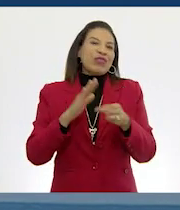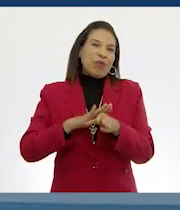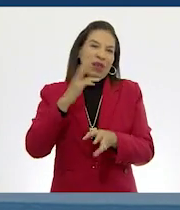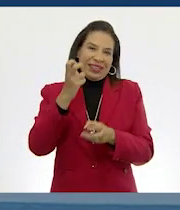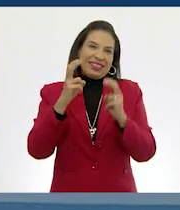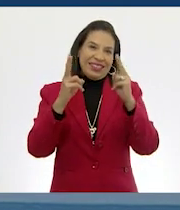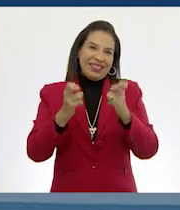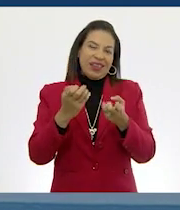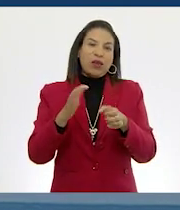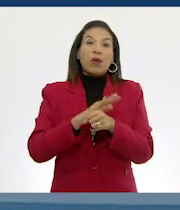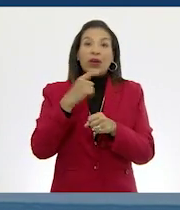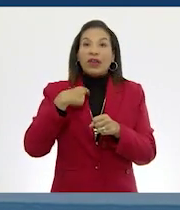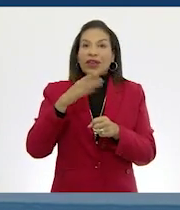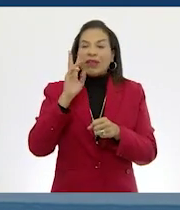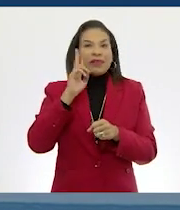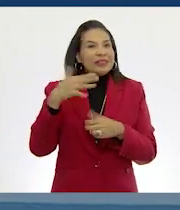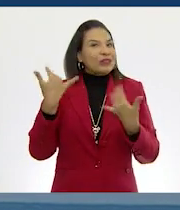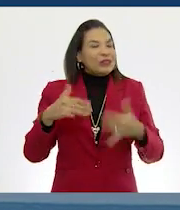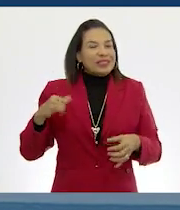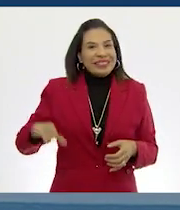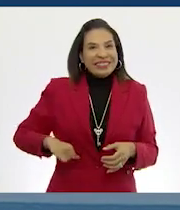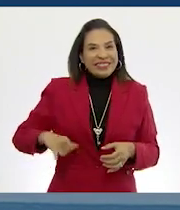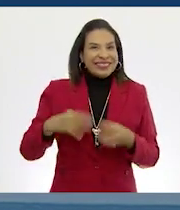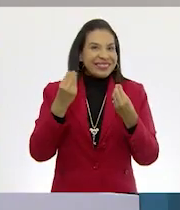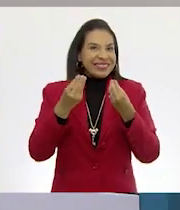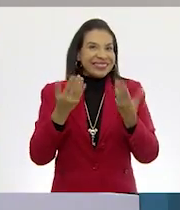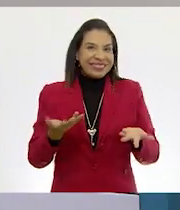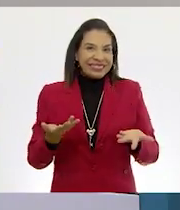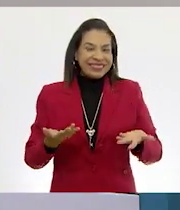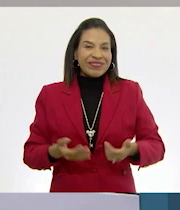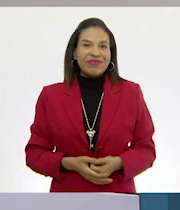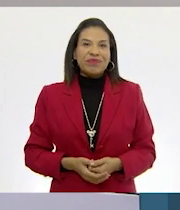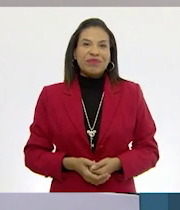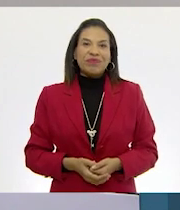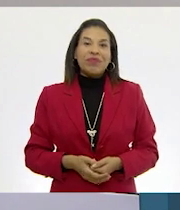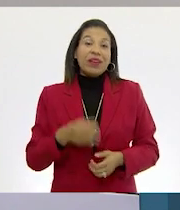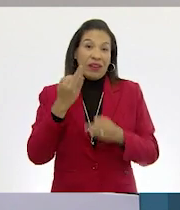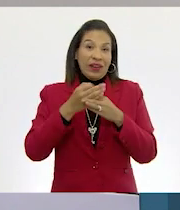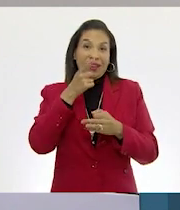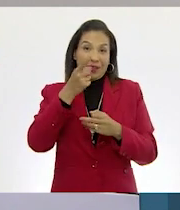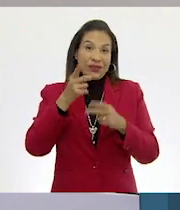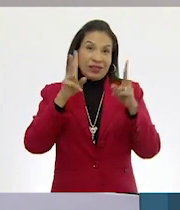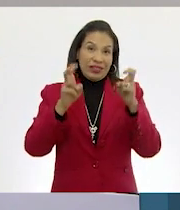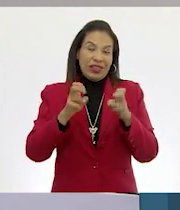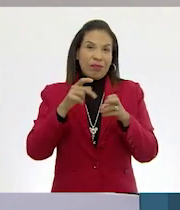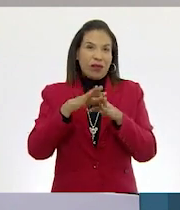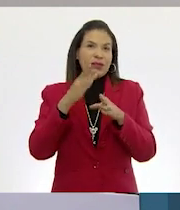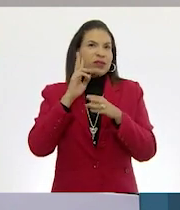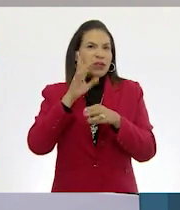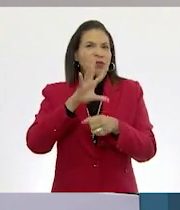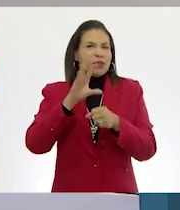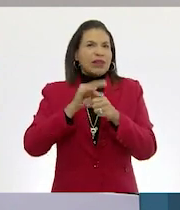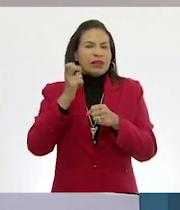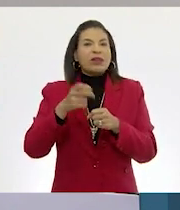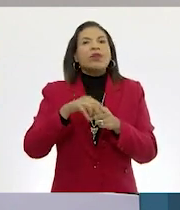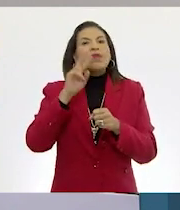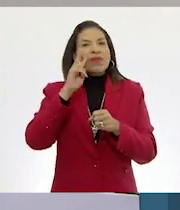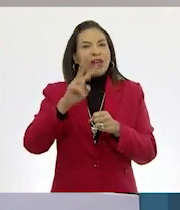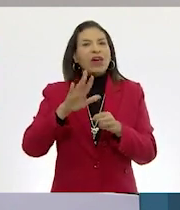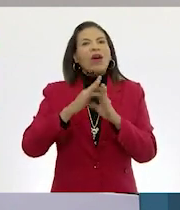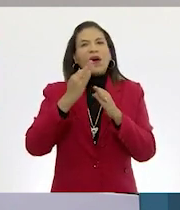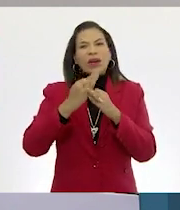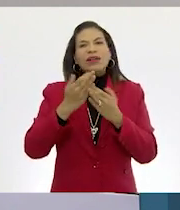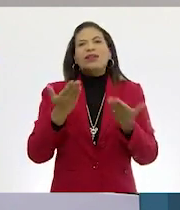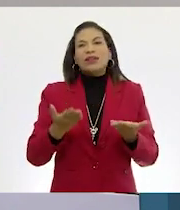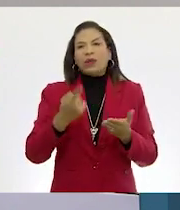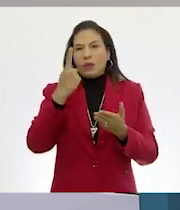de este tema, porque ya se puso muy interesante. Pues ya que hablamos del tema en general, ¿por qué no pasamos a